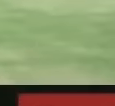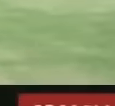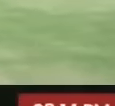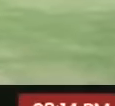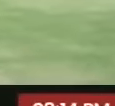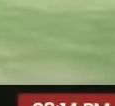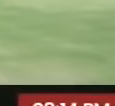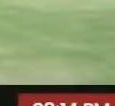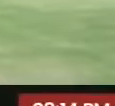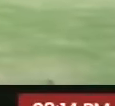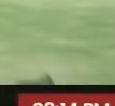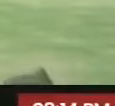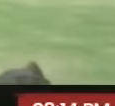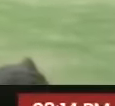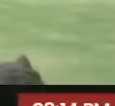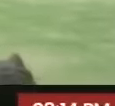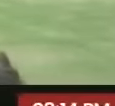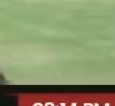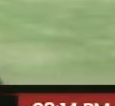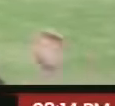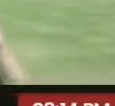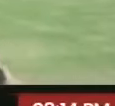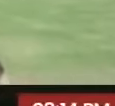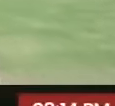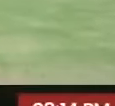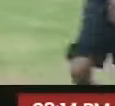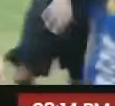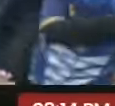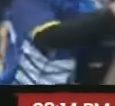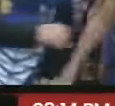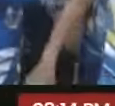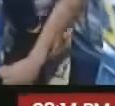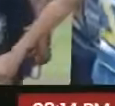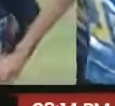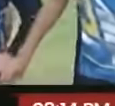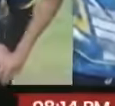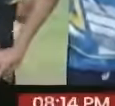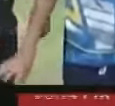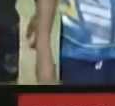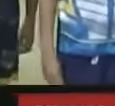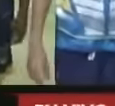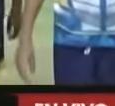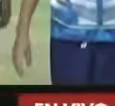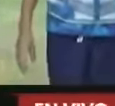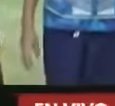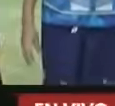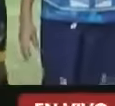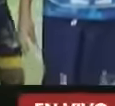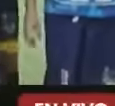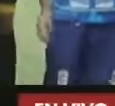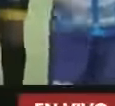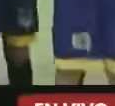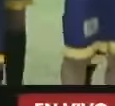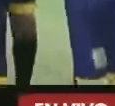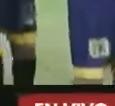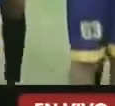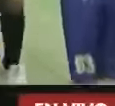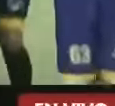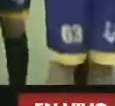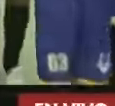En el estado Monagas se encuentra el estadio más grande de toda Venezuela, el Estadio Monumental de